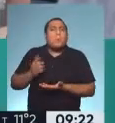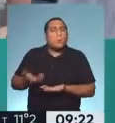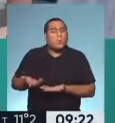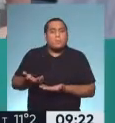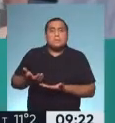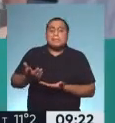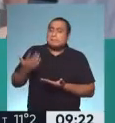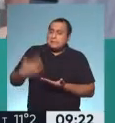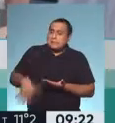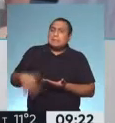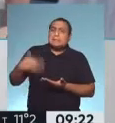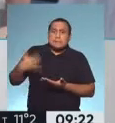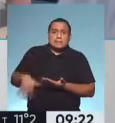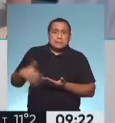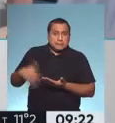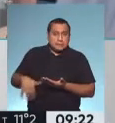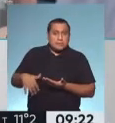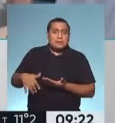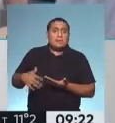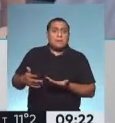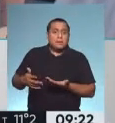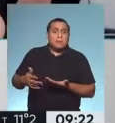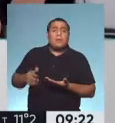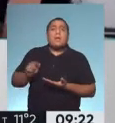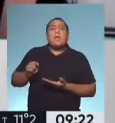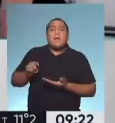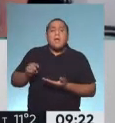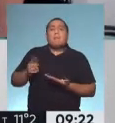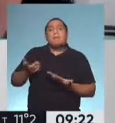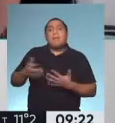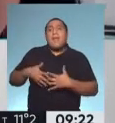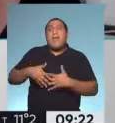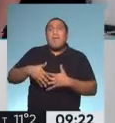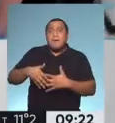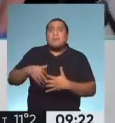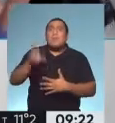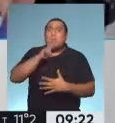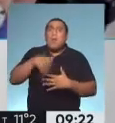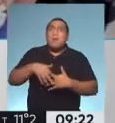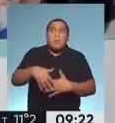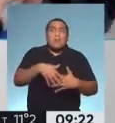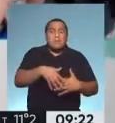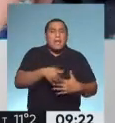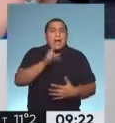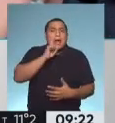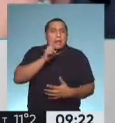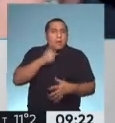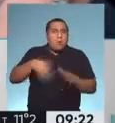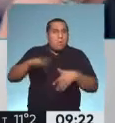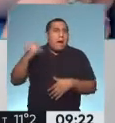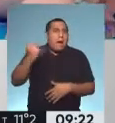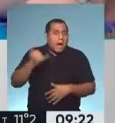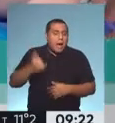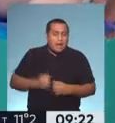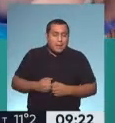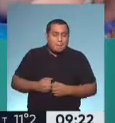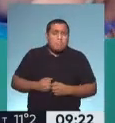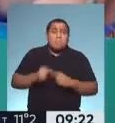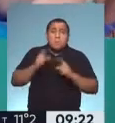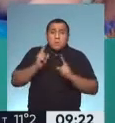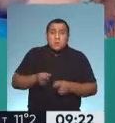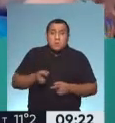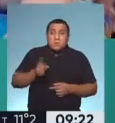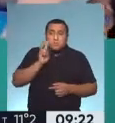cuando una embarazada digamos que la embarazada sería una población de riesgo y fundamentalmente lo vimos cuando estas